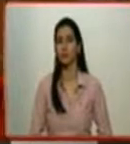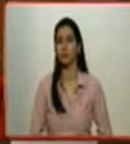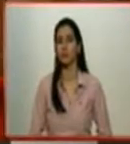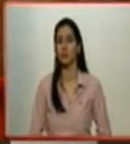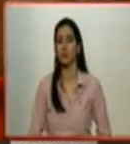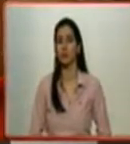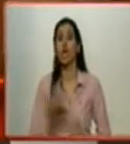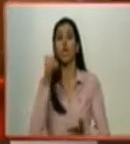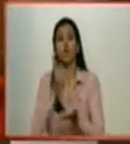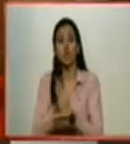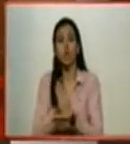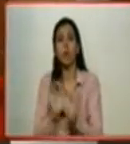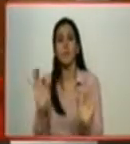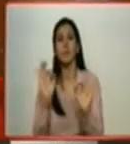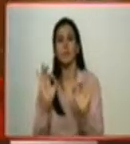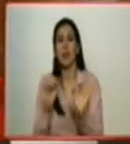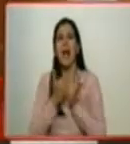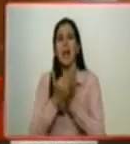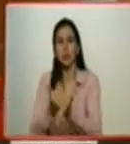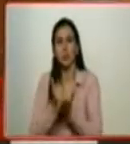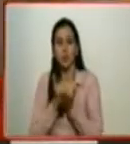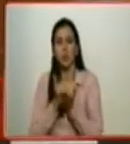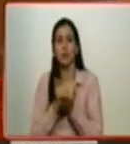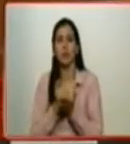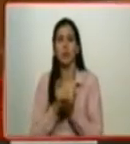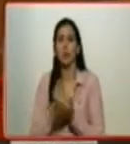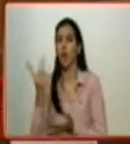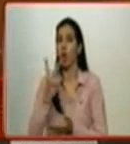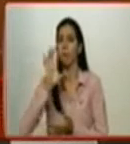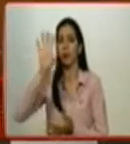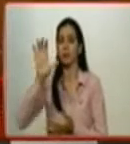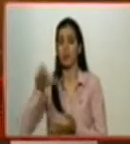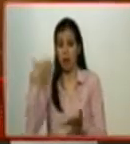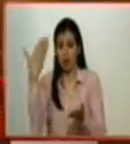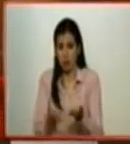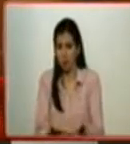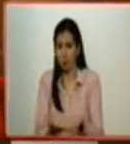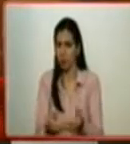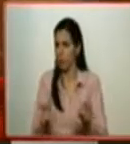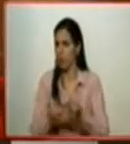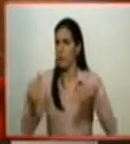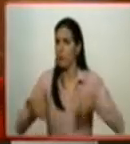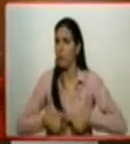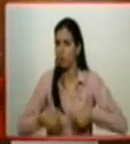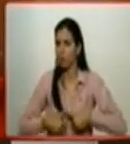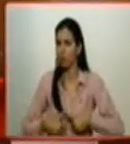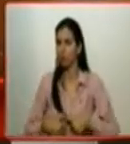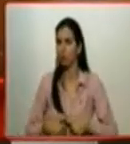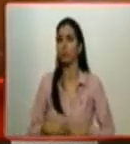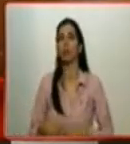Socio estratégico de desarrollo común por ambos países hasta ahora, con los esfuerzos mutuos,